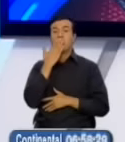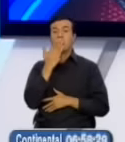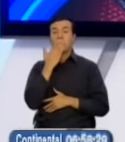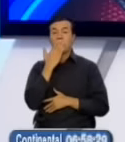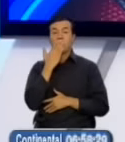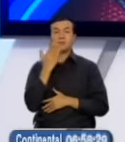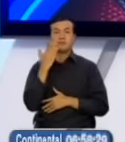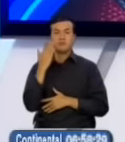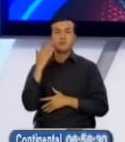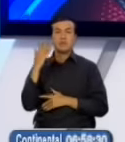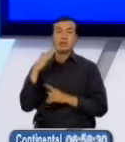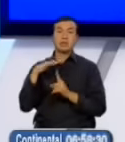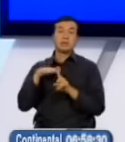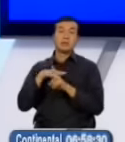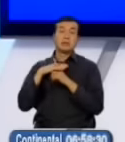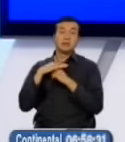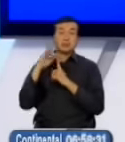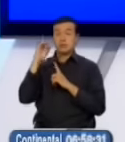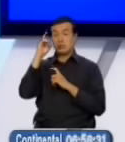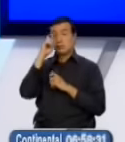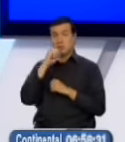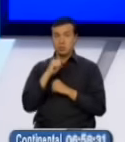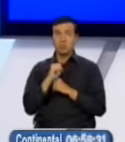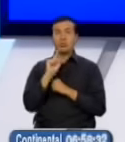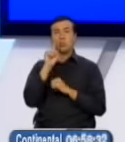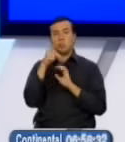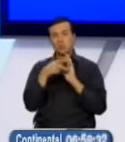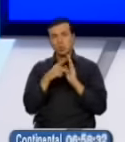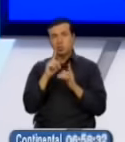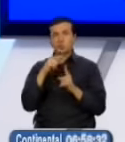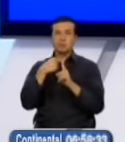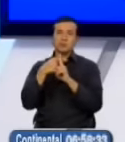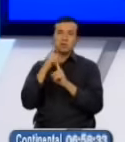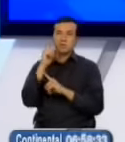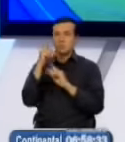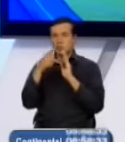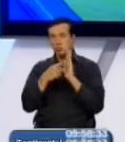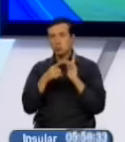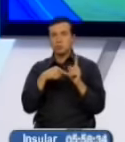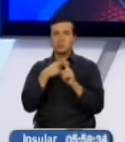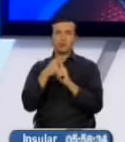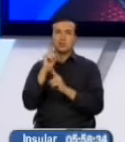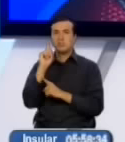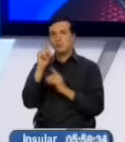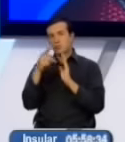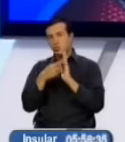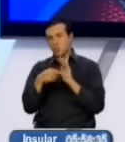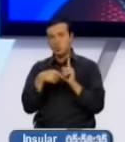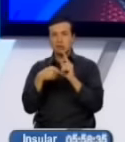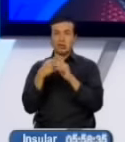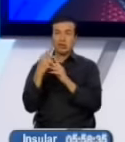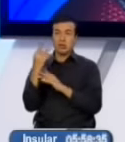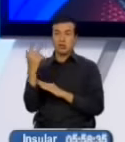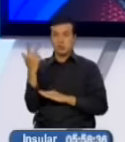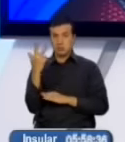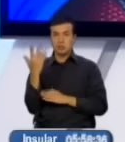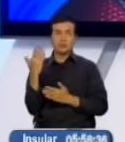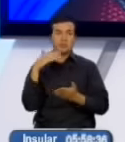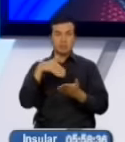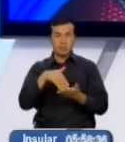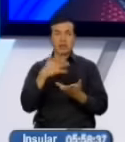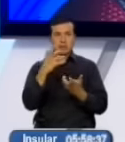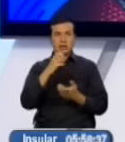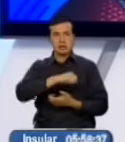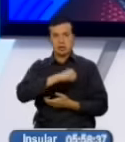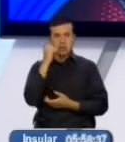la situación sigue siendo compleja, va sumando de un punto, ¿no?, de local y de visitante. Esta vez van por los tres a la Casa Blanca. Tenemos